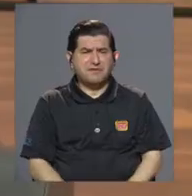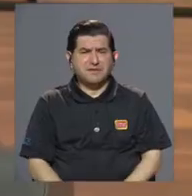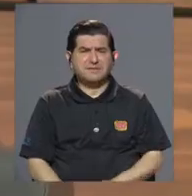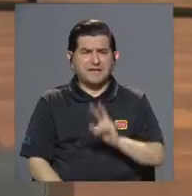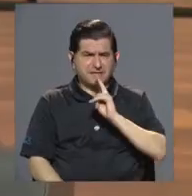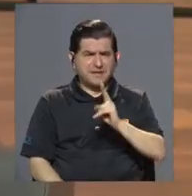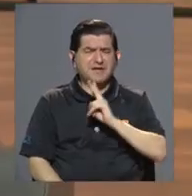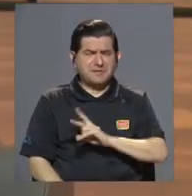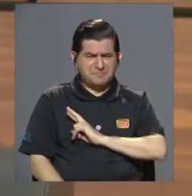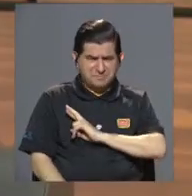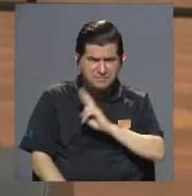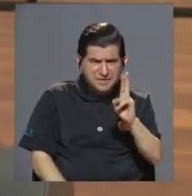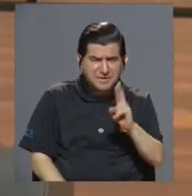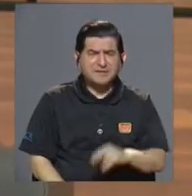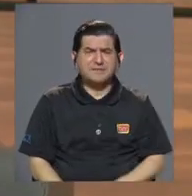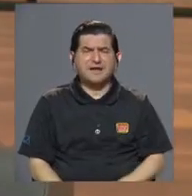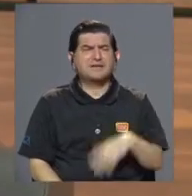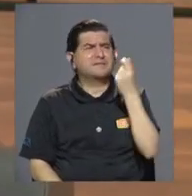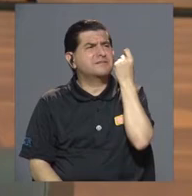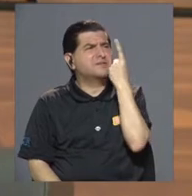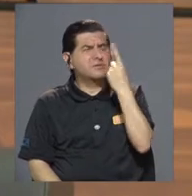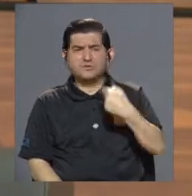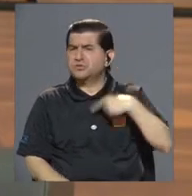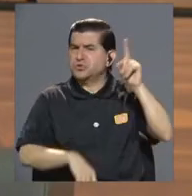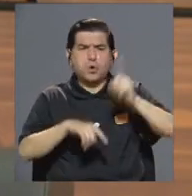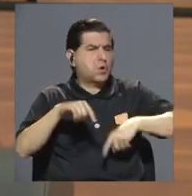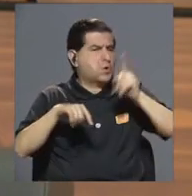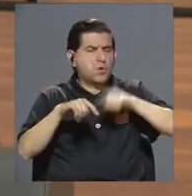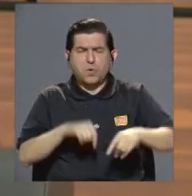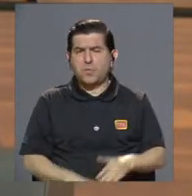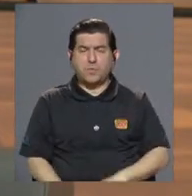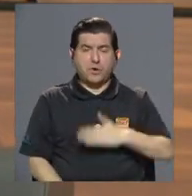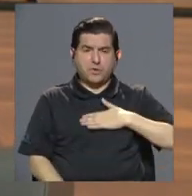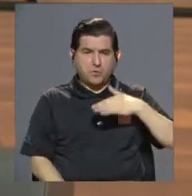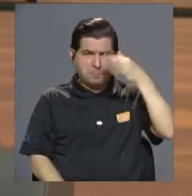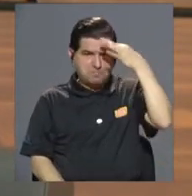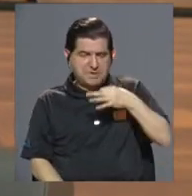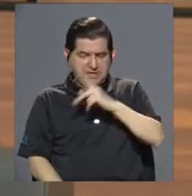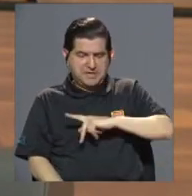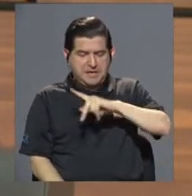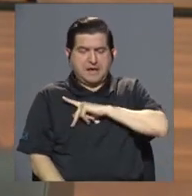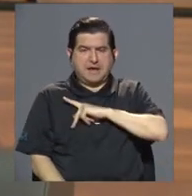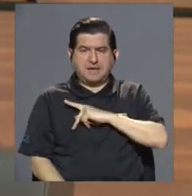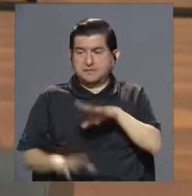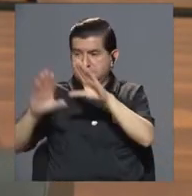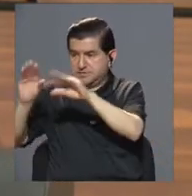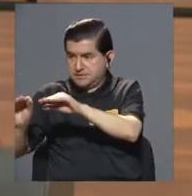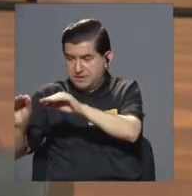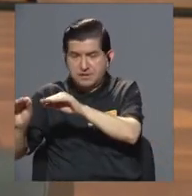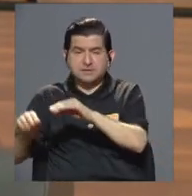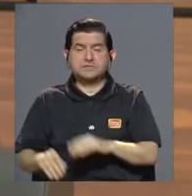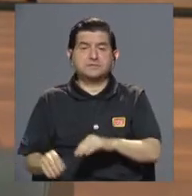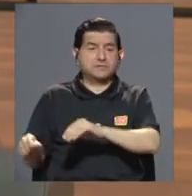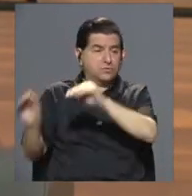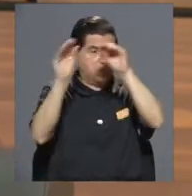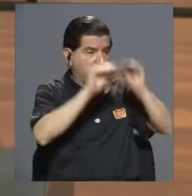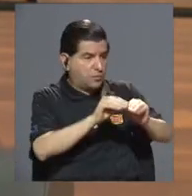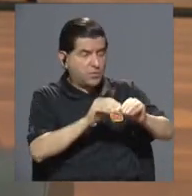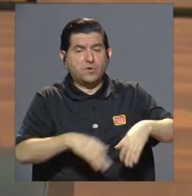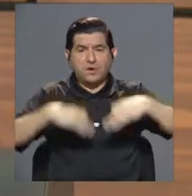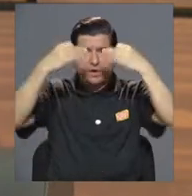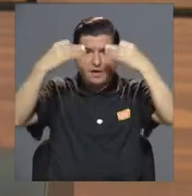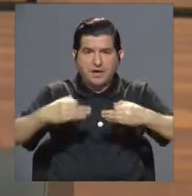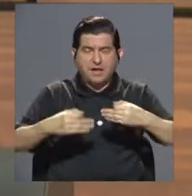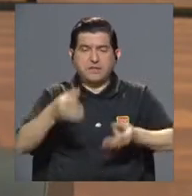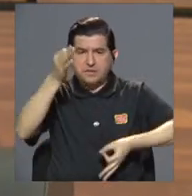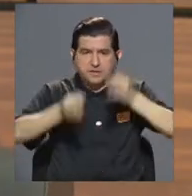realmente, debería entenderse como que yo no puedo trasladar mis creencias personales a mis decisiones judiciales. Entiendo